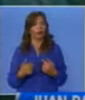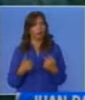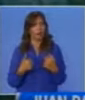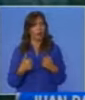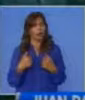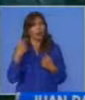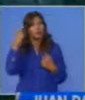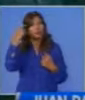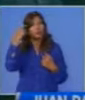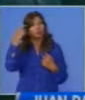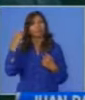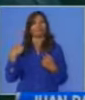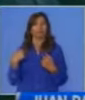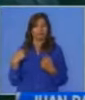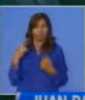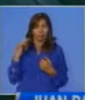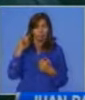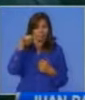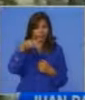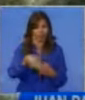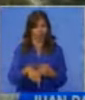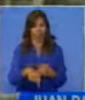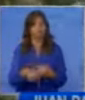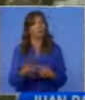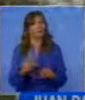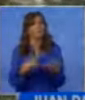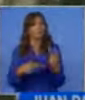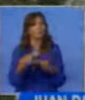realizar este viaje apostólico.